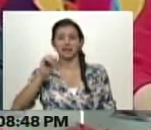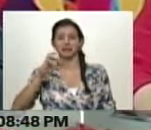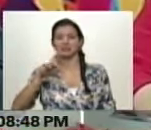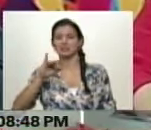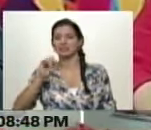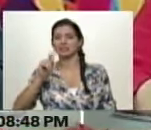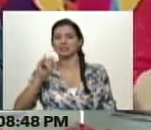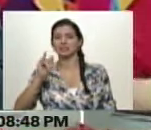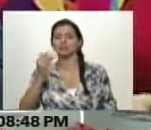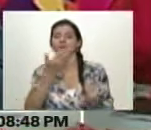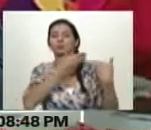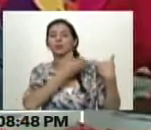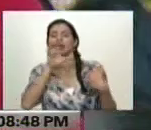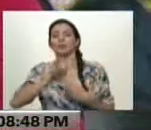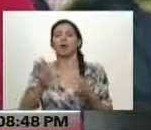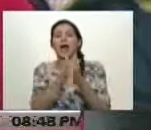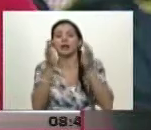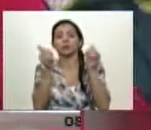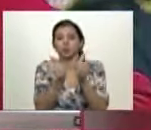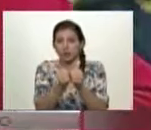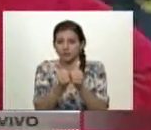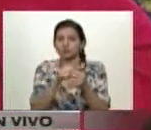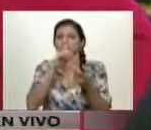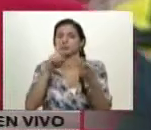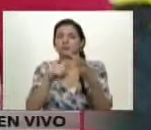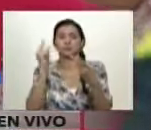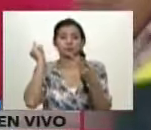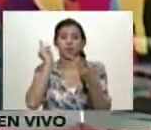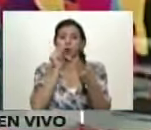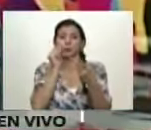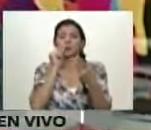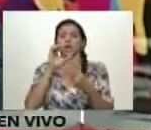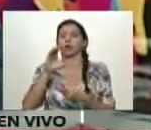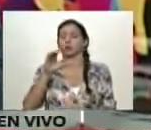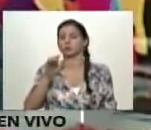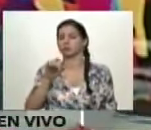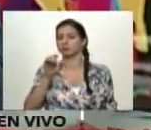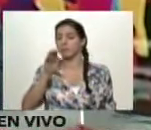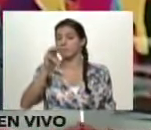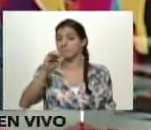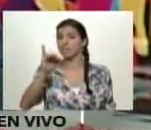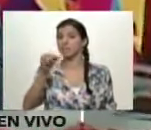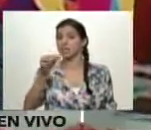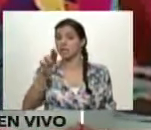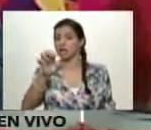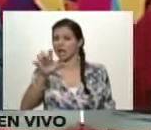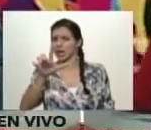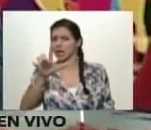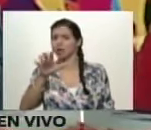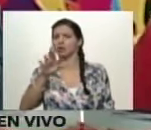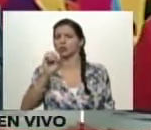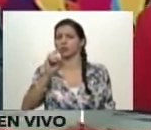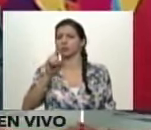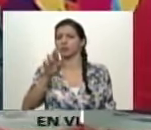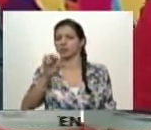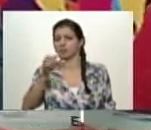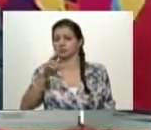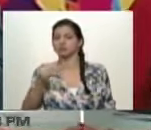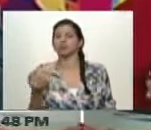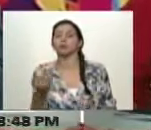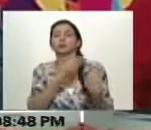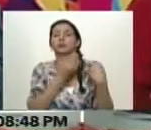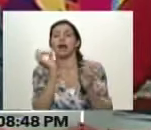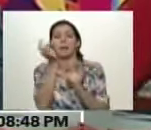del estado Anzoátegui. Al compañero Miguel Rodríguez, responsable del estado